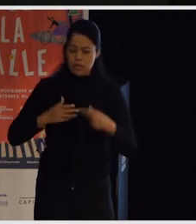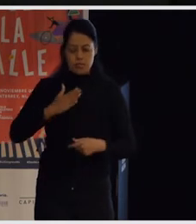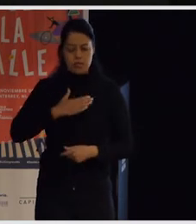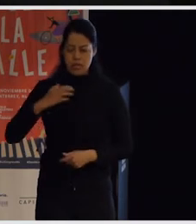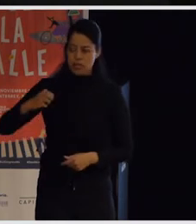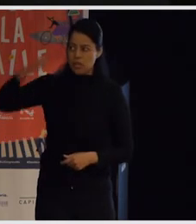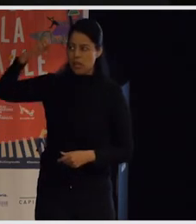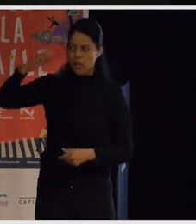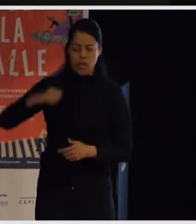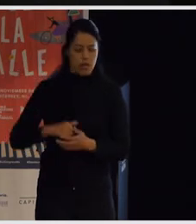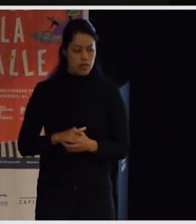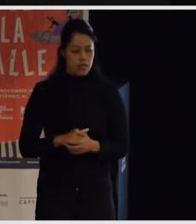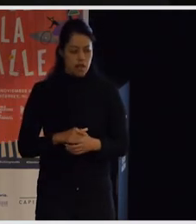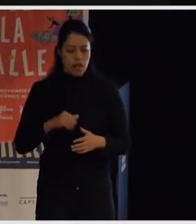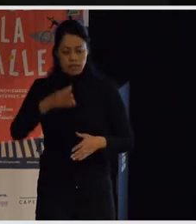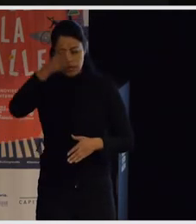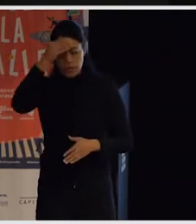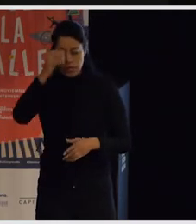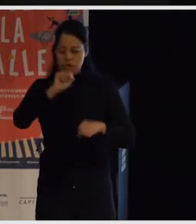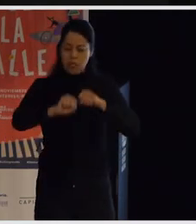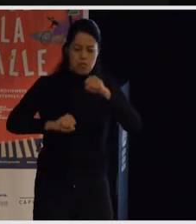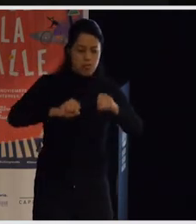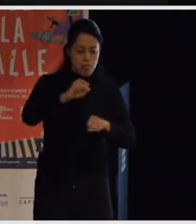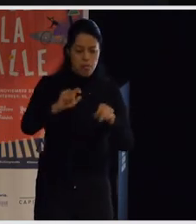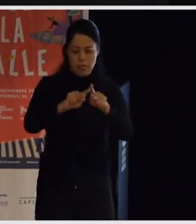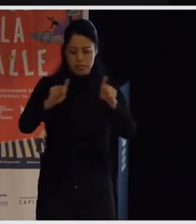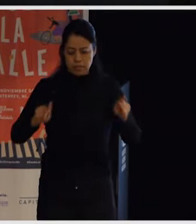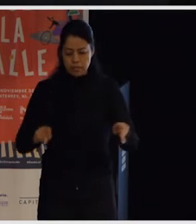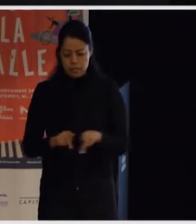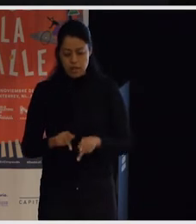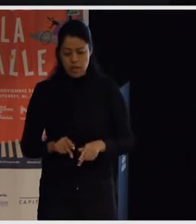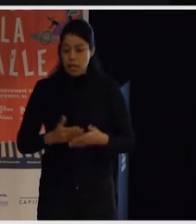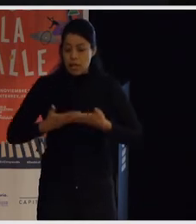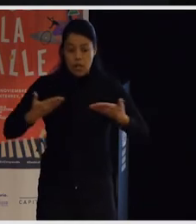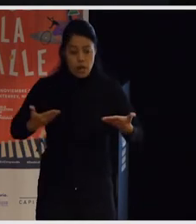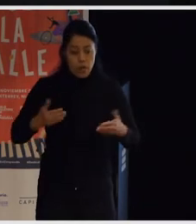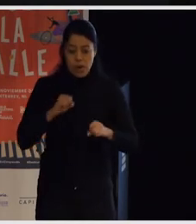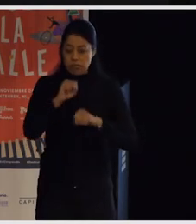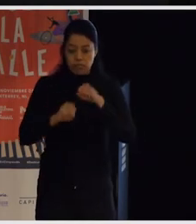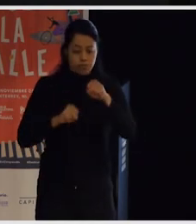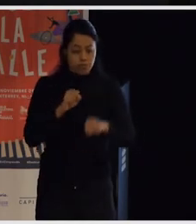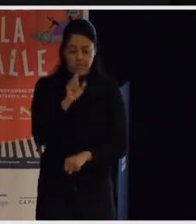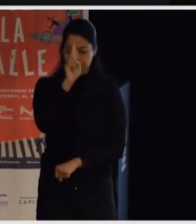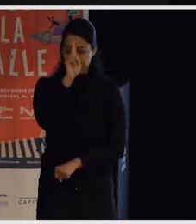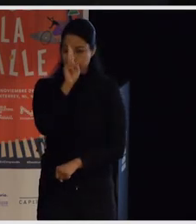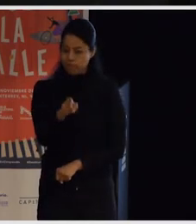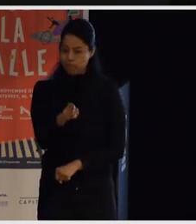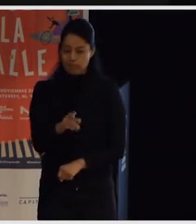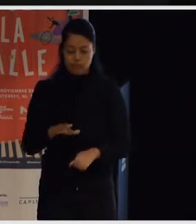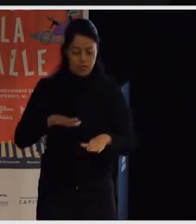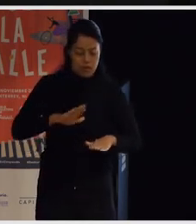mi edad y eso pues aprendimos a andar en bicicleta en la plaza pública de la ciudad y ahora está prohibido usar como la plaza pública con